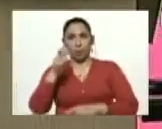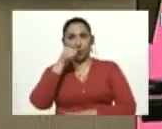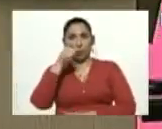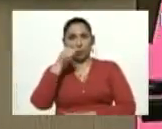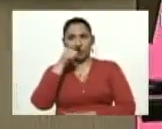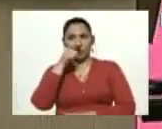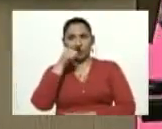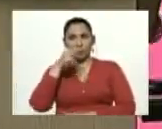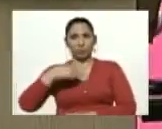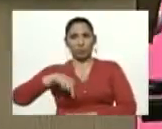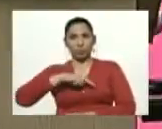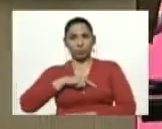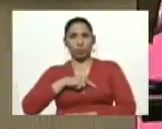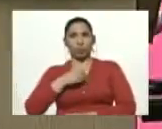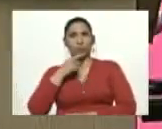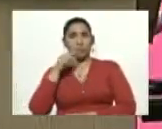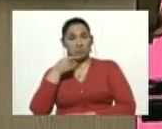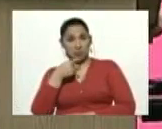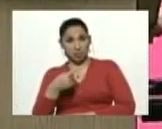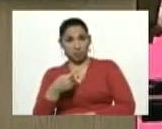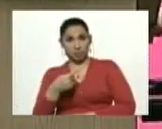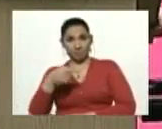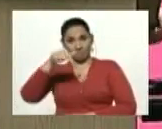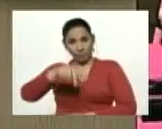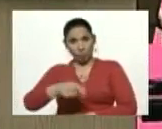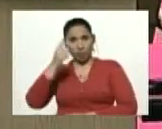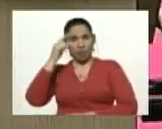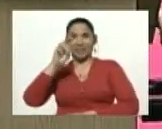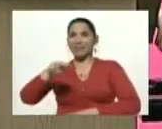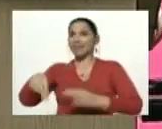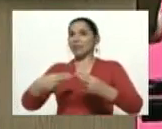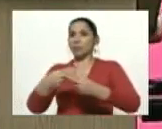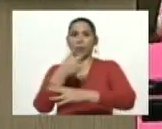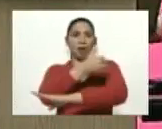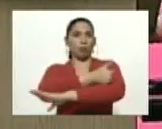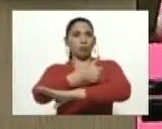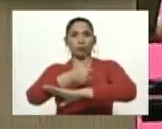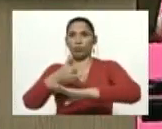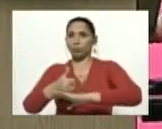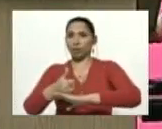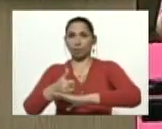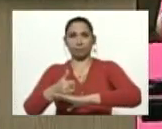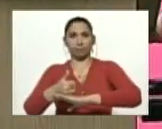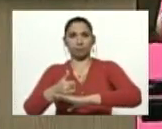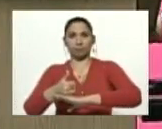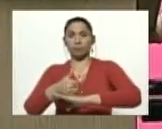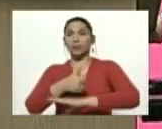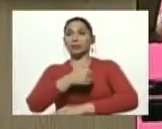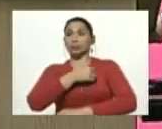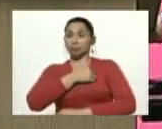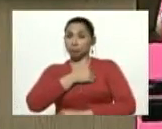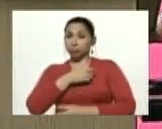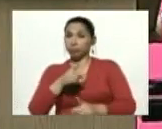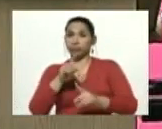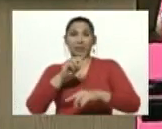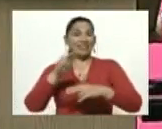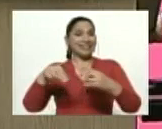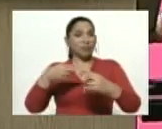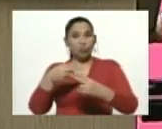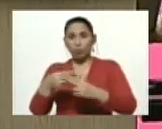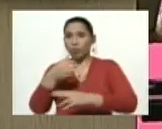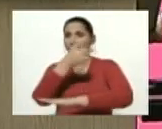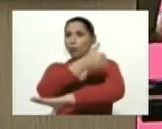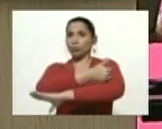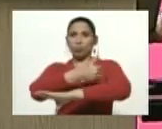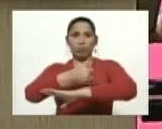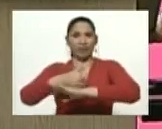que hemos recogido el día de hoy, ninguna autoridad, subrayo, queridos compatriotas, ninguna